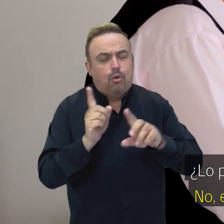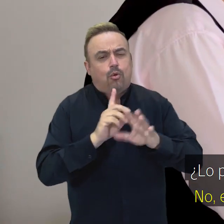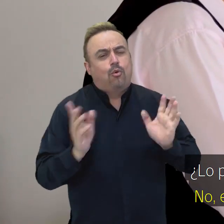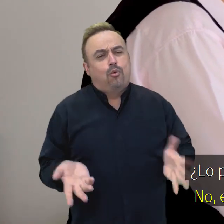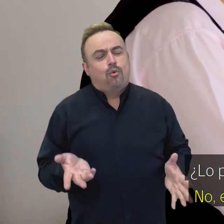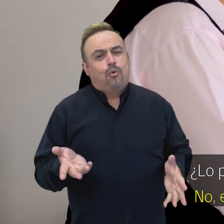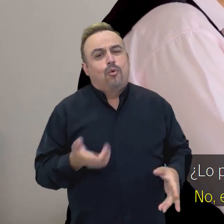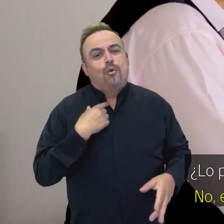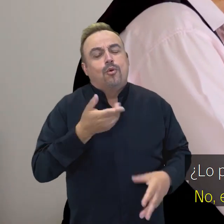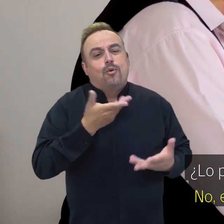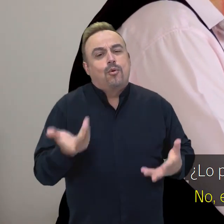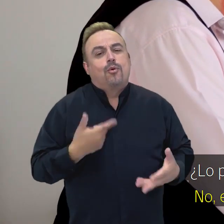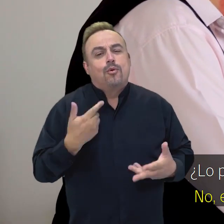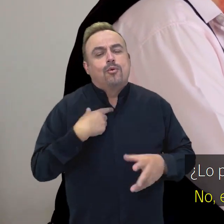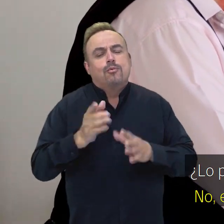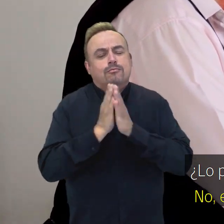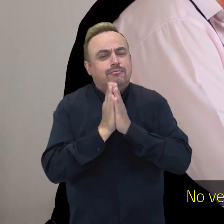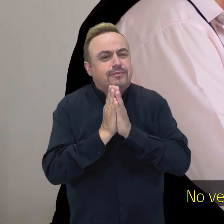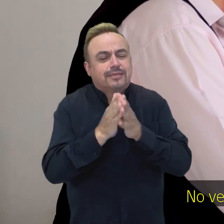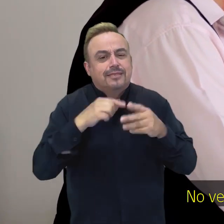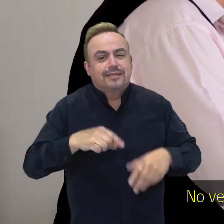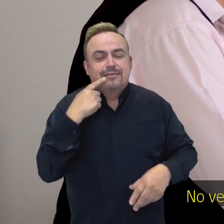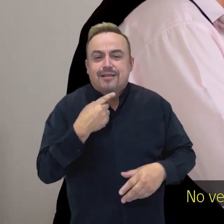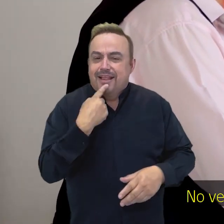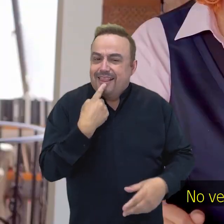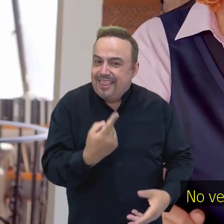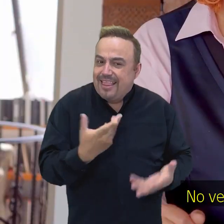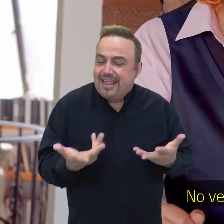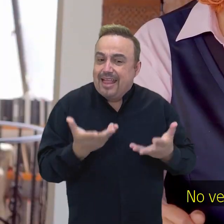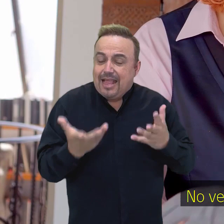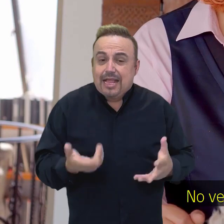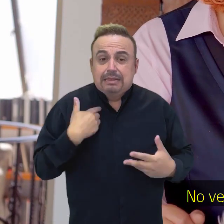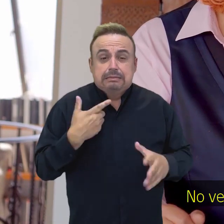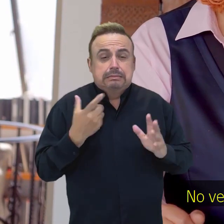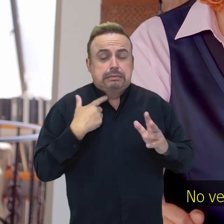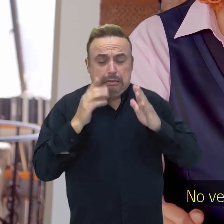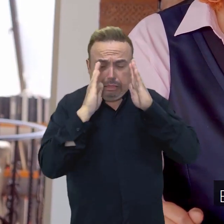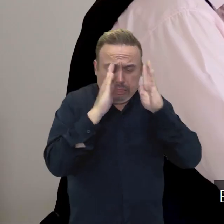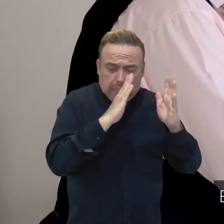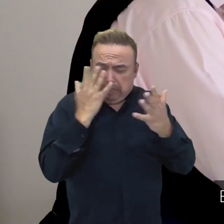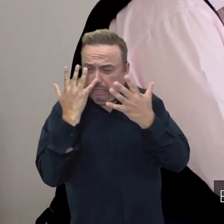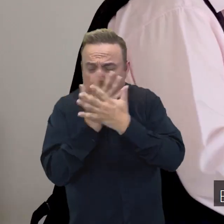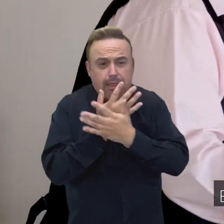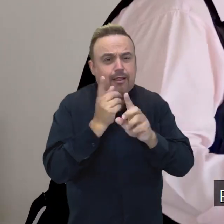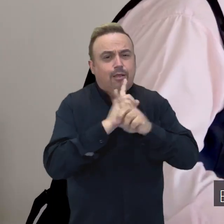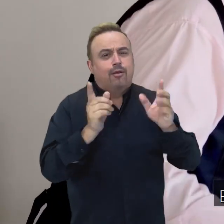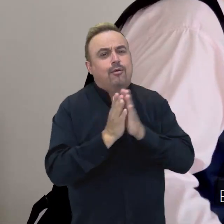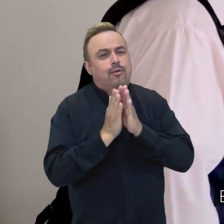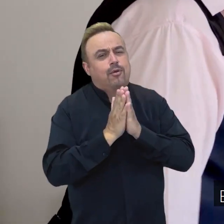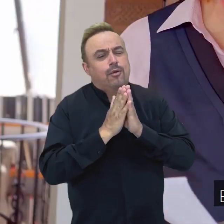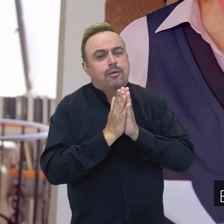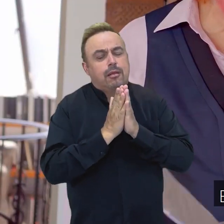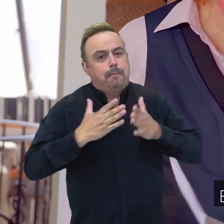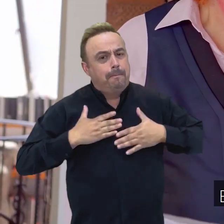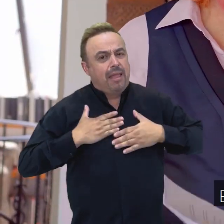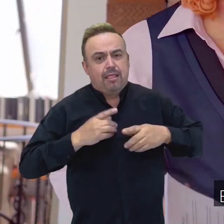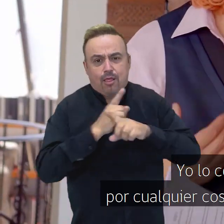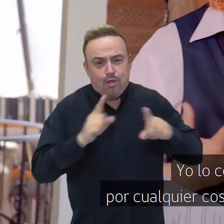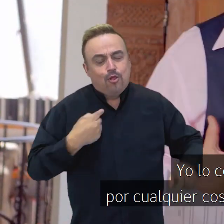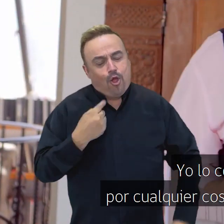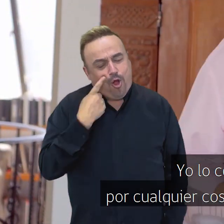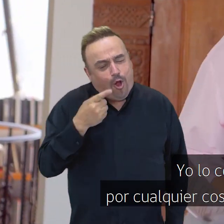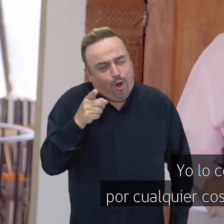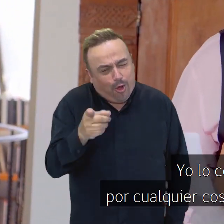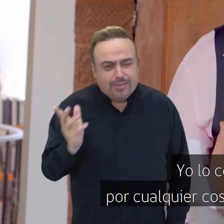hijo, que guía, que guía, no me inquieta. No es que a mí, que me desconjenco, que me olvidan. Es que ese es mi miedo, Guru. Yo